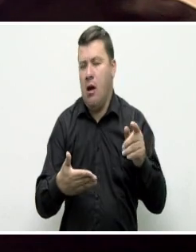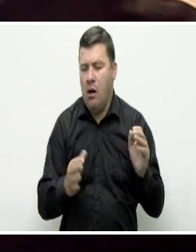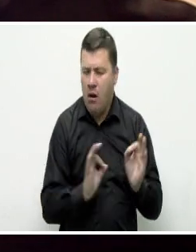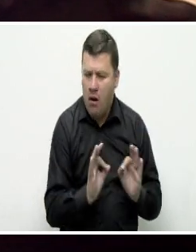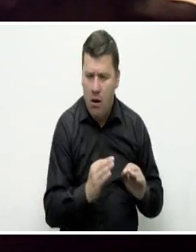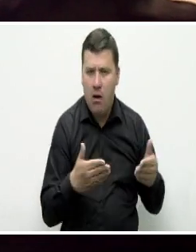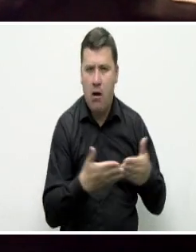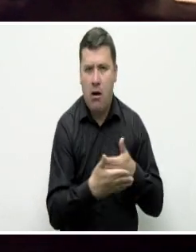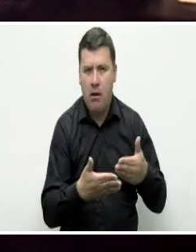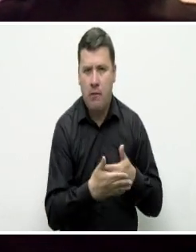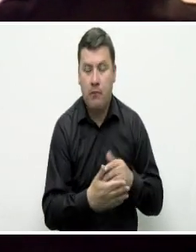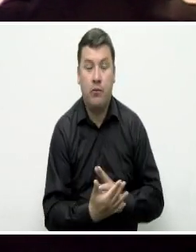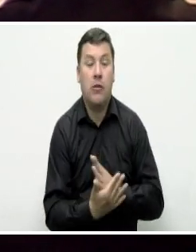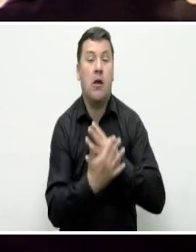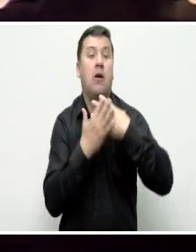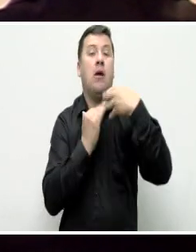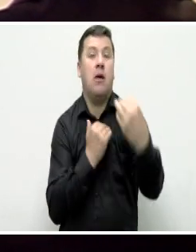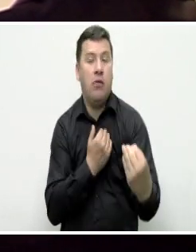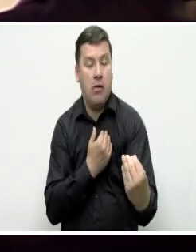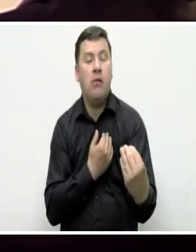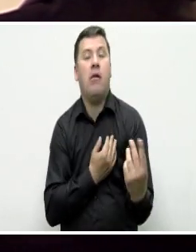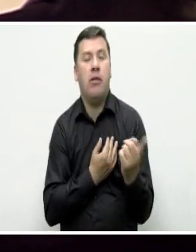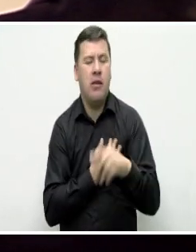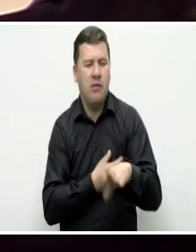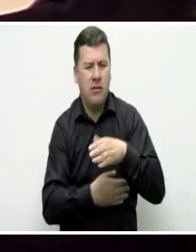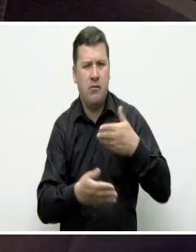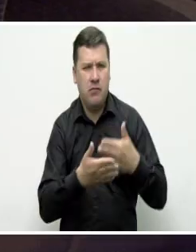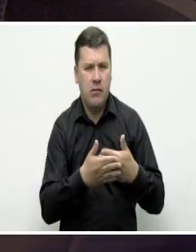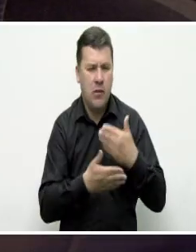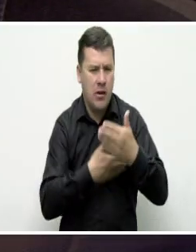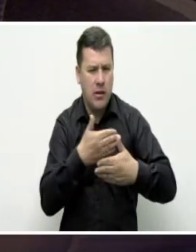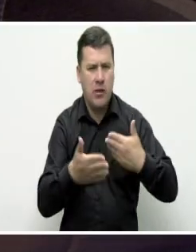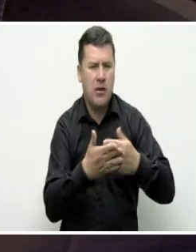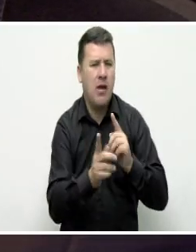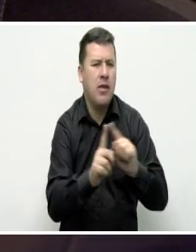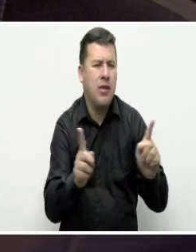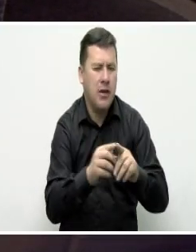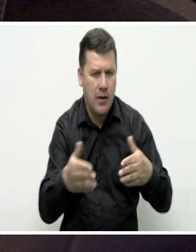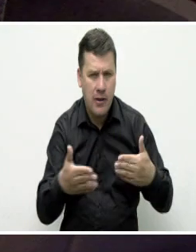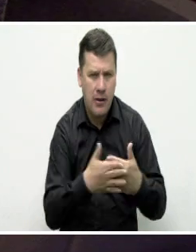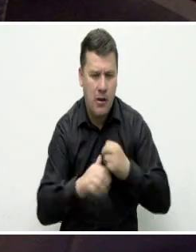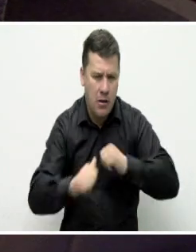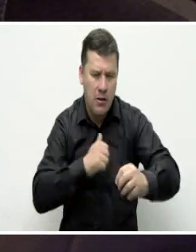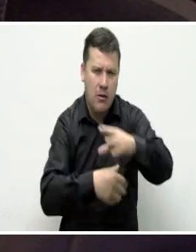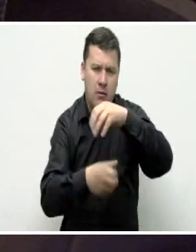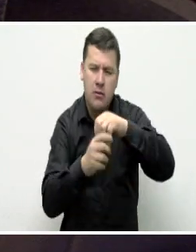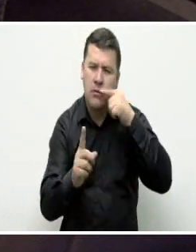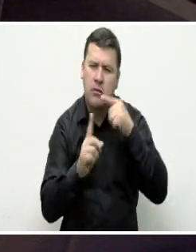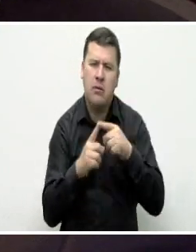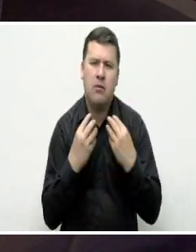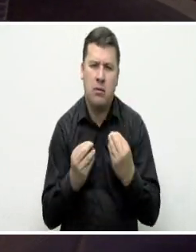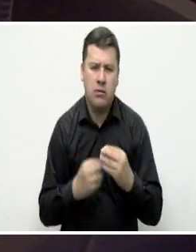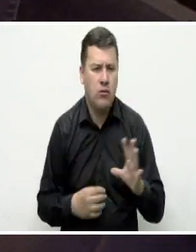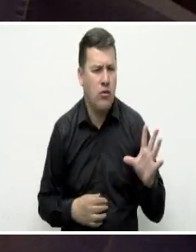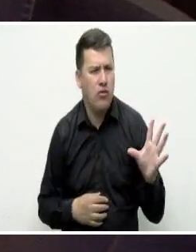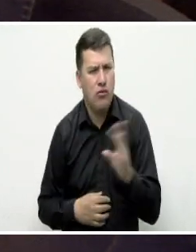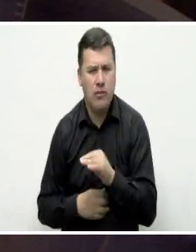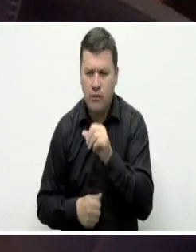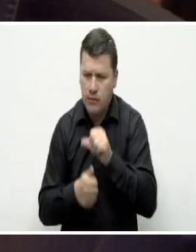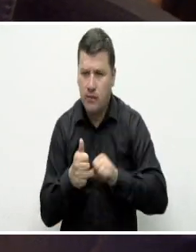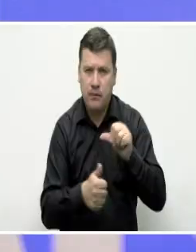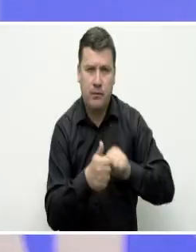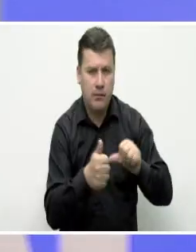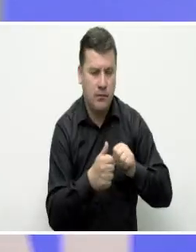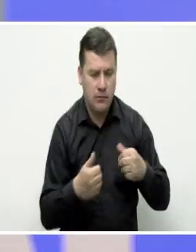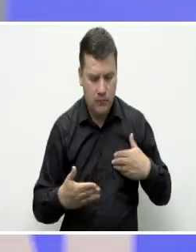Pero también hacia afuera hemos visto y desarrollado diferentes actuaciones para que todos y cada uno de